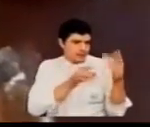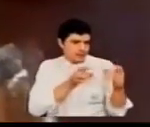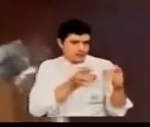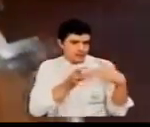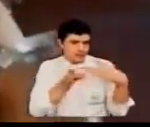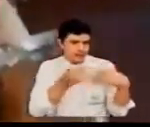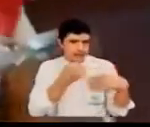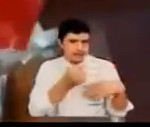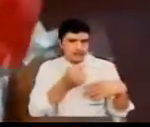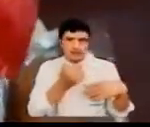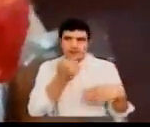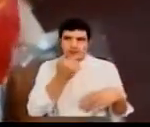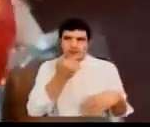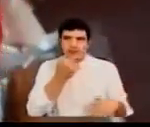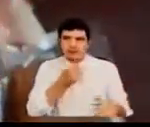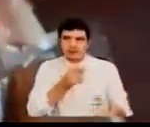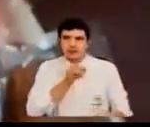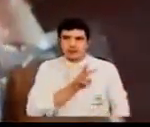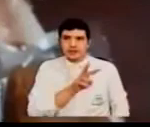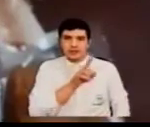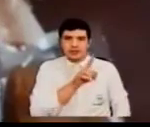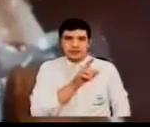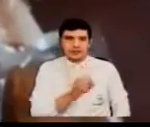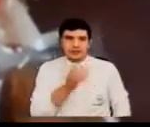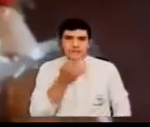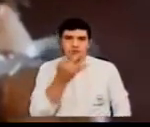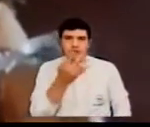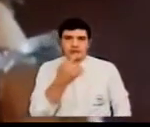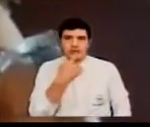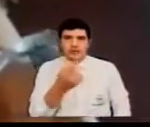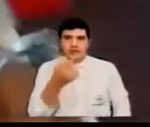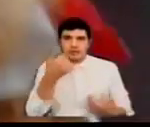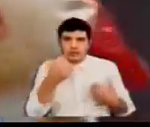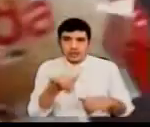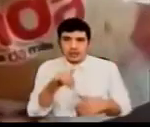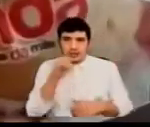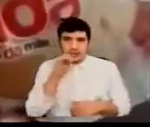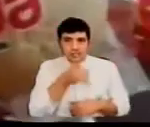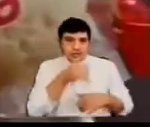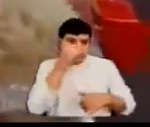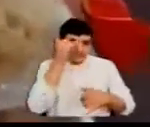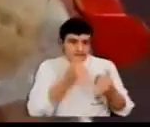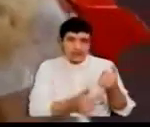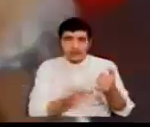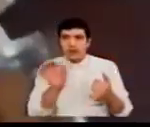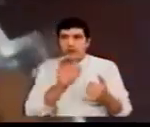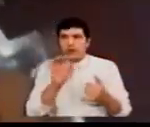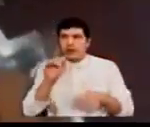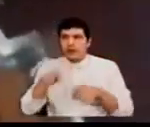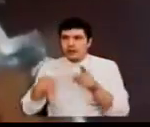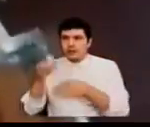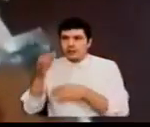mandé las fotografías. Este pan se supone que vence el día de mañana, pero al mirarlo muy de